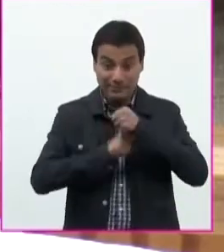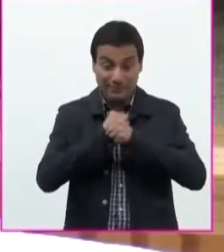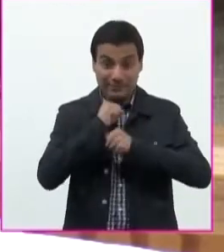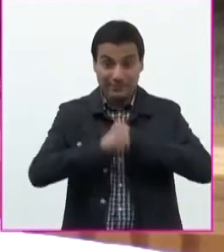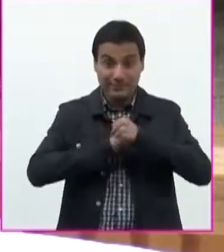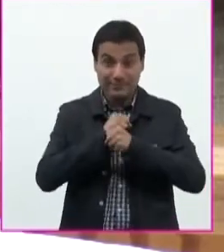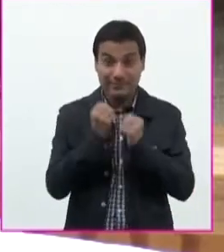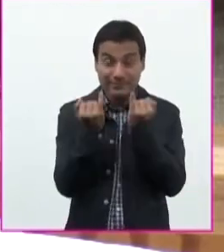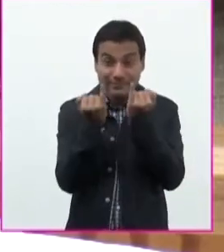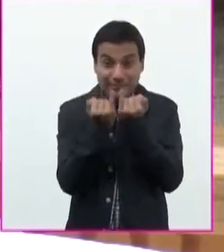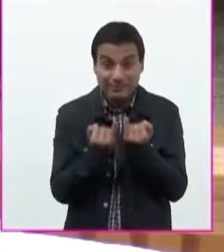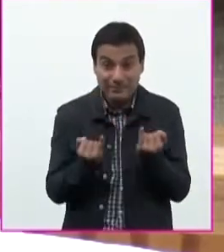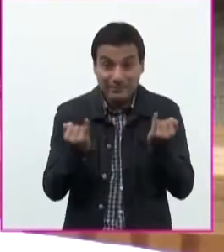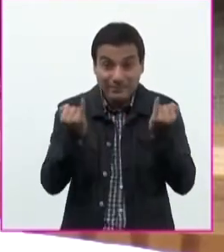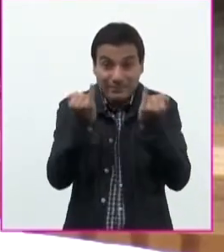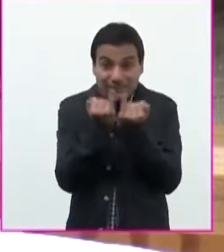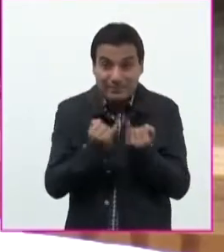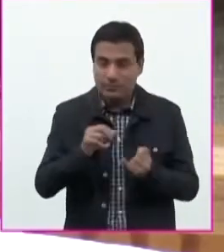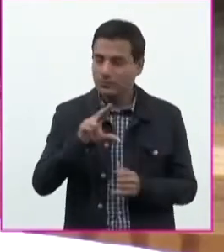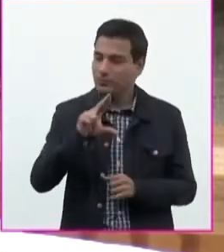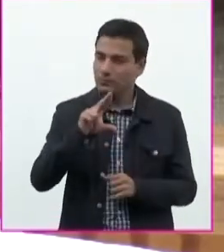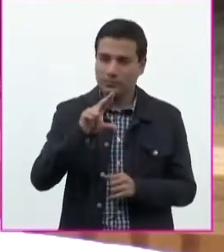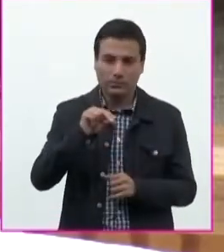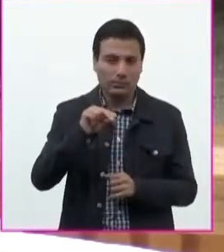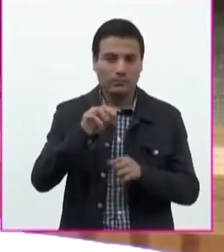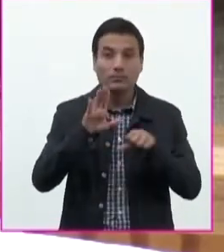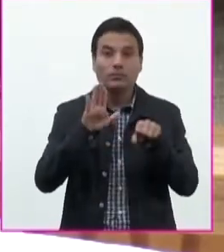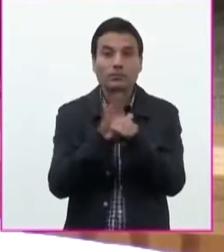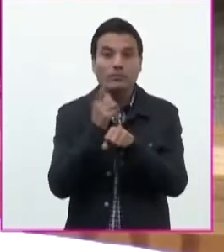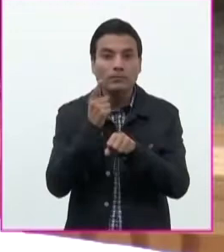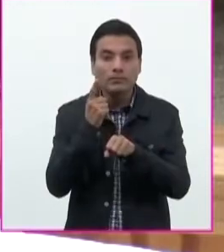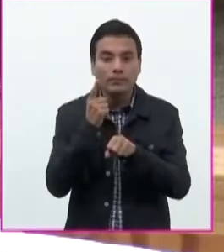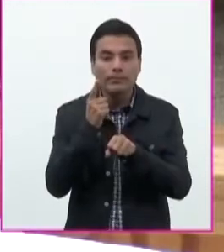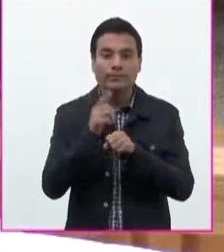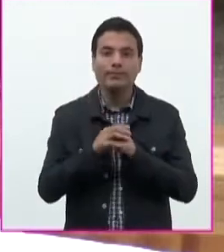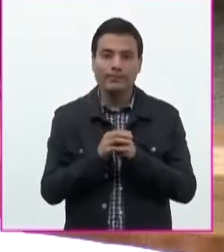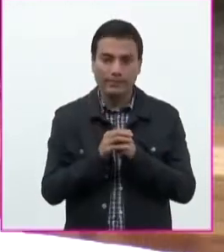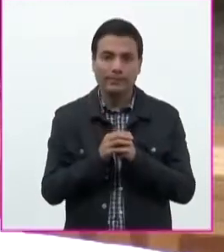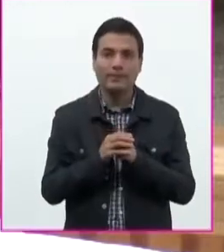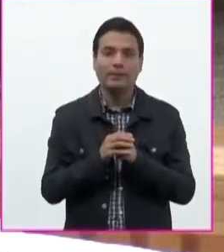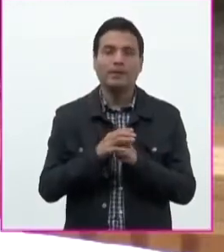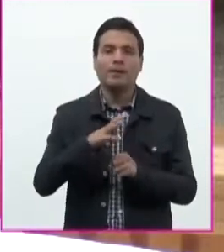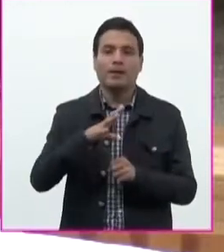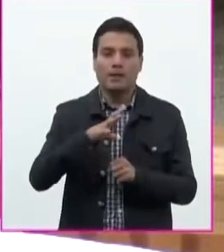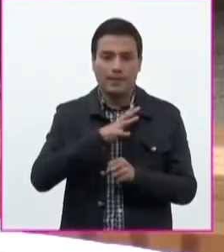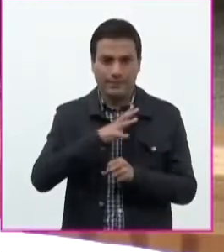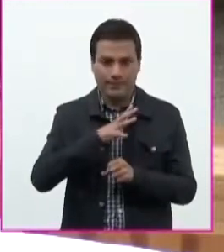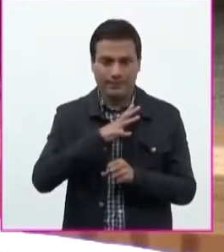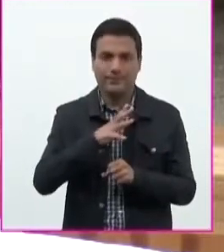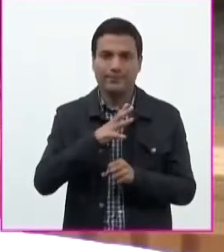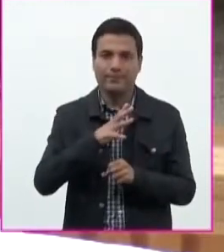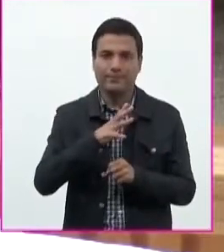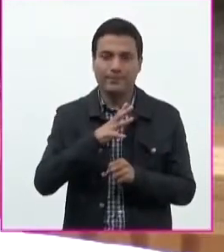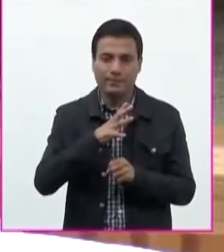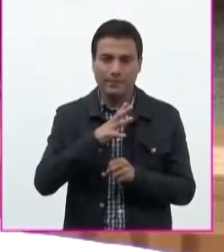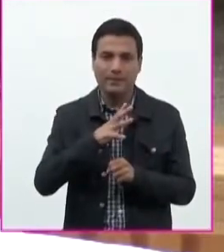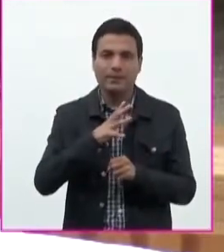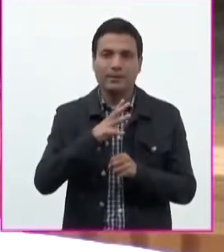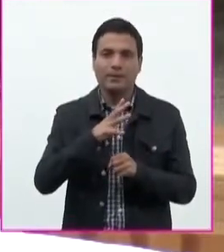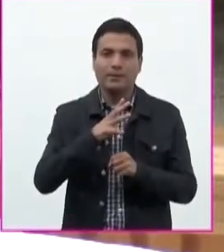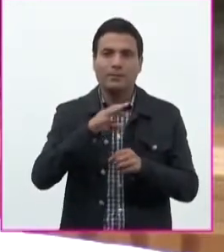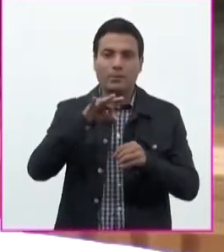porque los ciclos electorales federales y locales impactan los